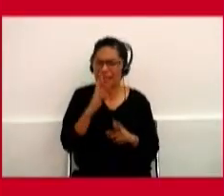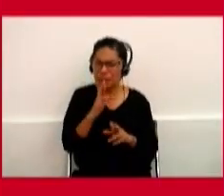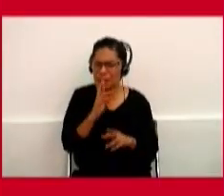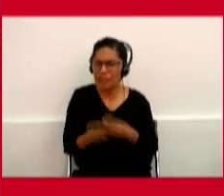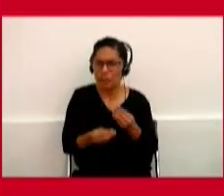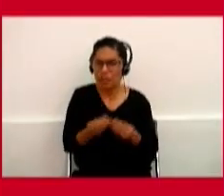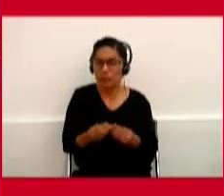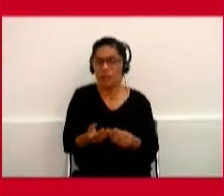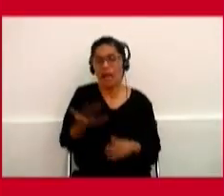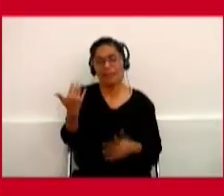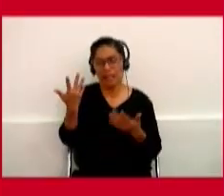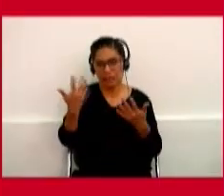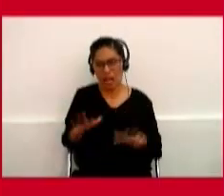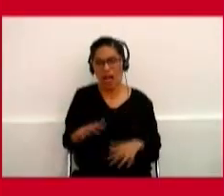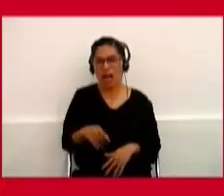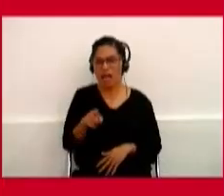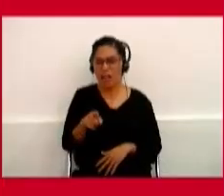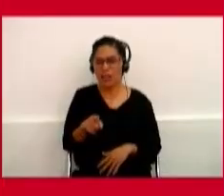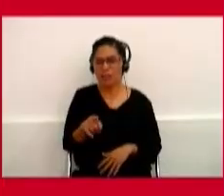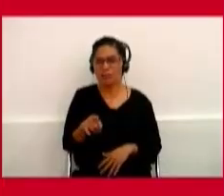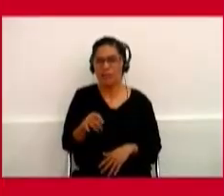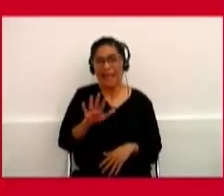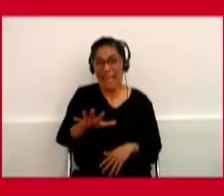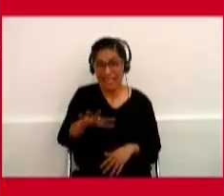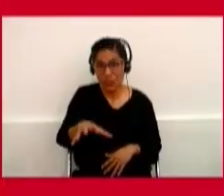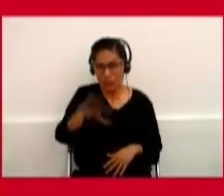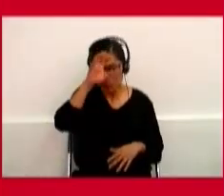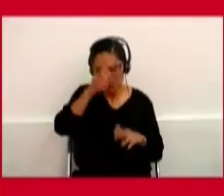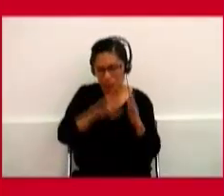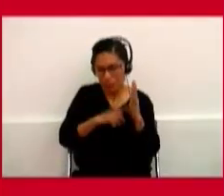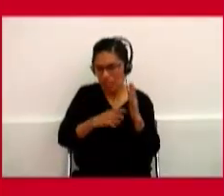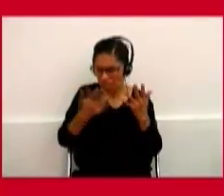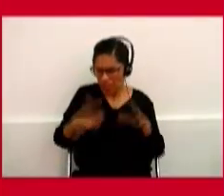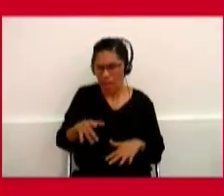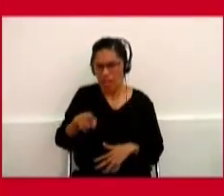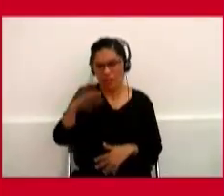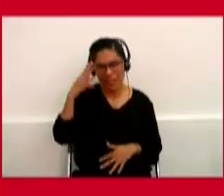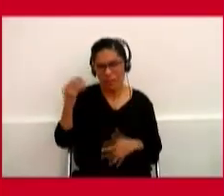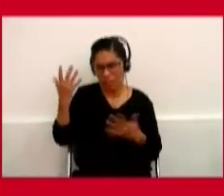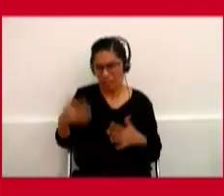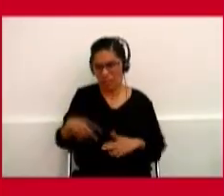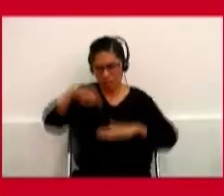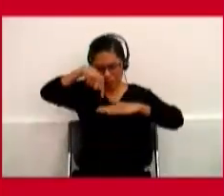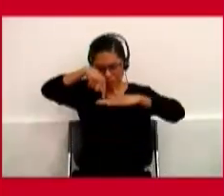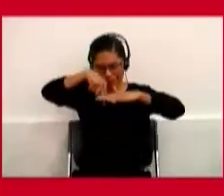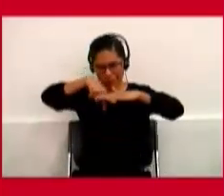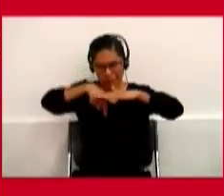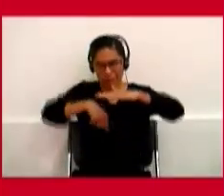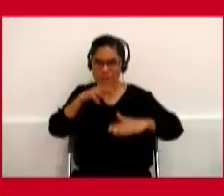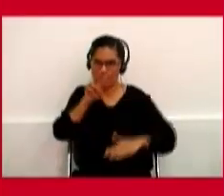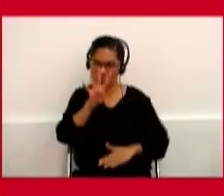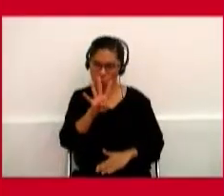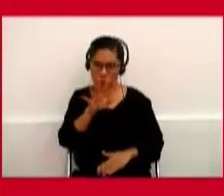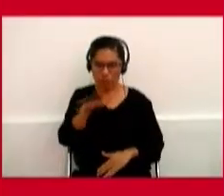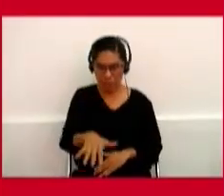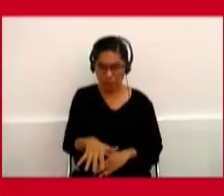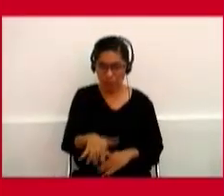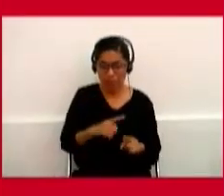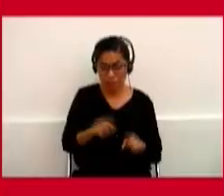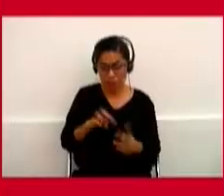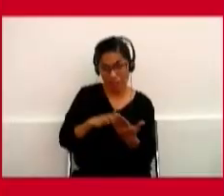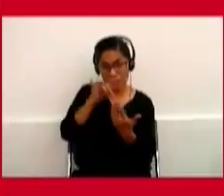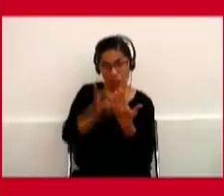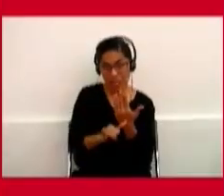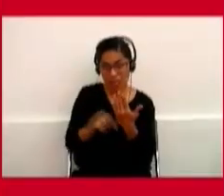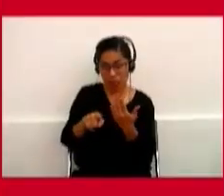ellos perforaban 24 pies. Entonces la pericia de la gente ya también sumó a este proyecto. Pero si una mina